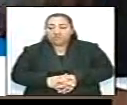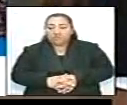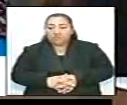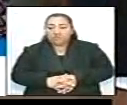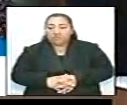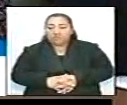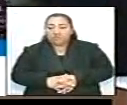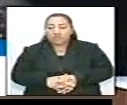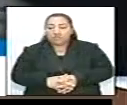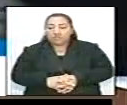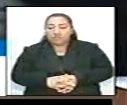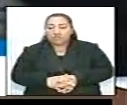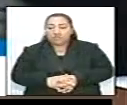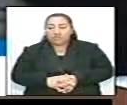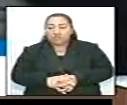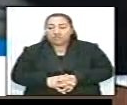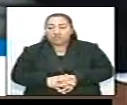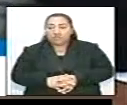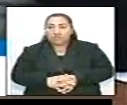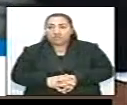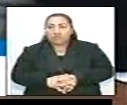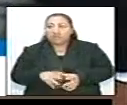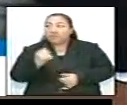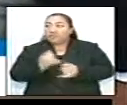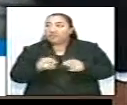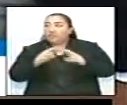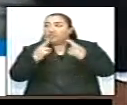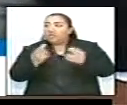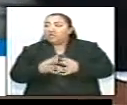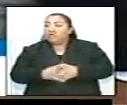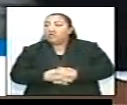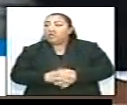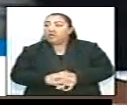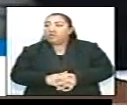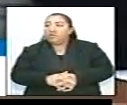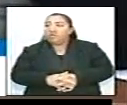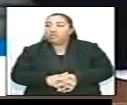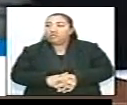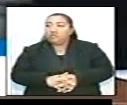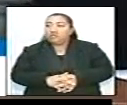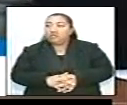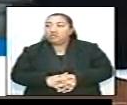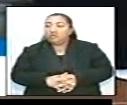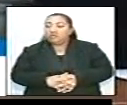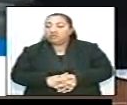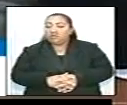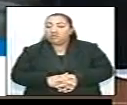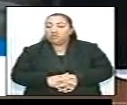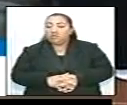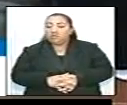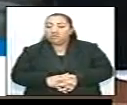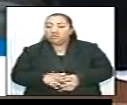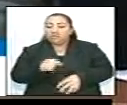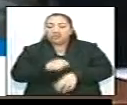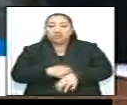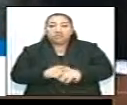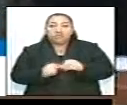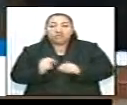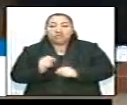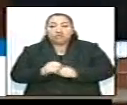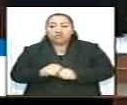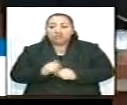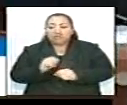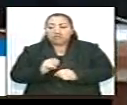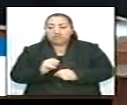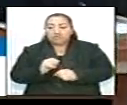contexto se levanta la sesión, no habiendo más asuntos que tratar, siendo las